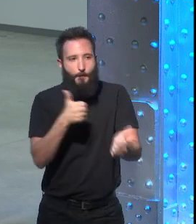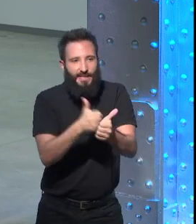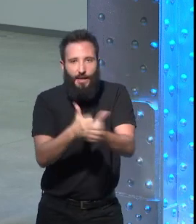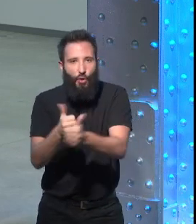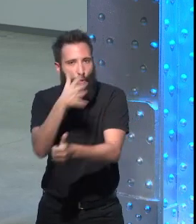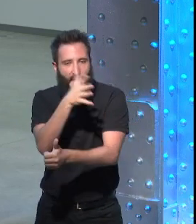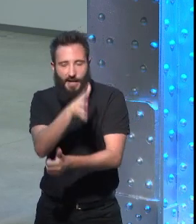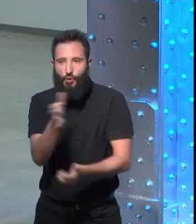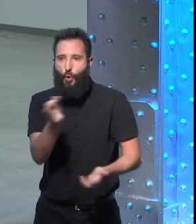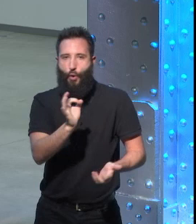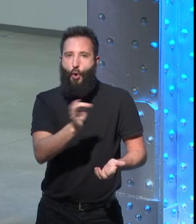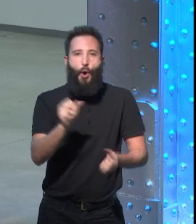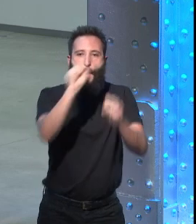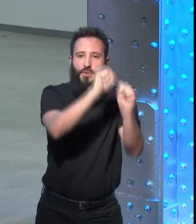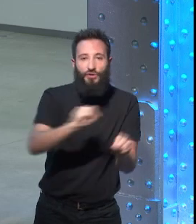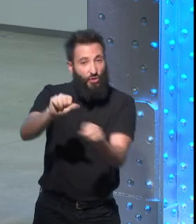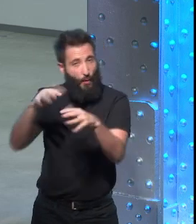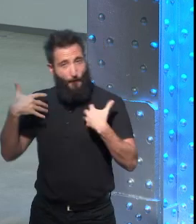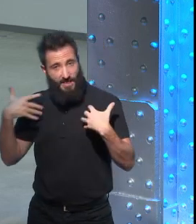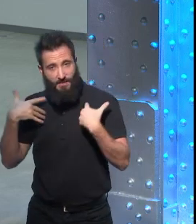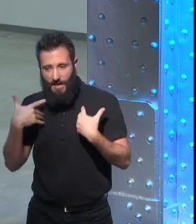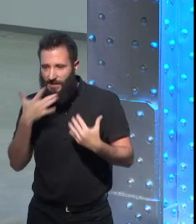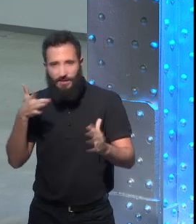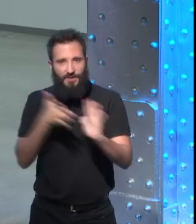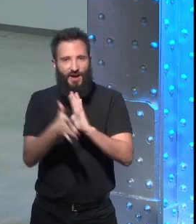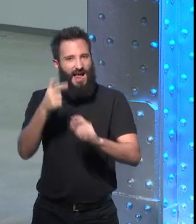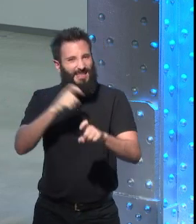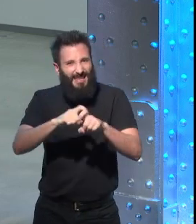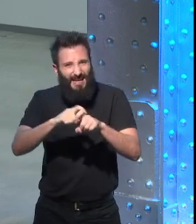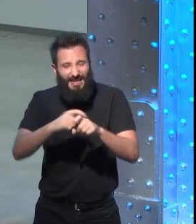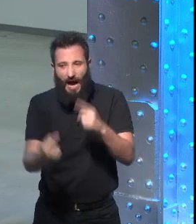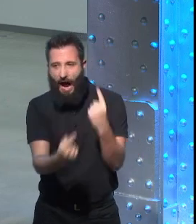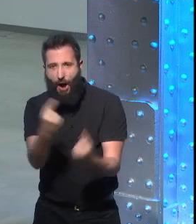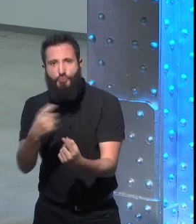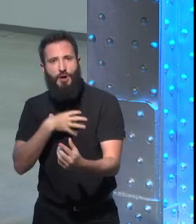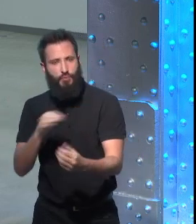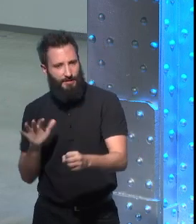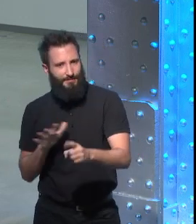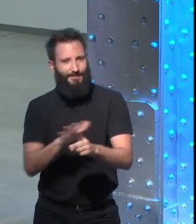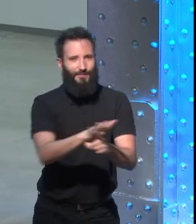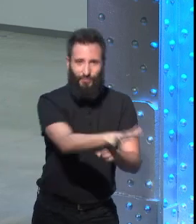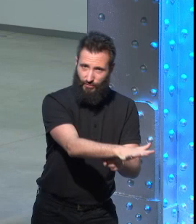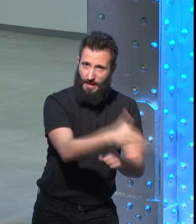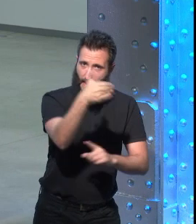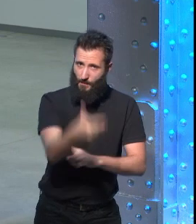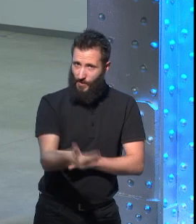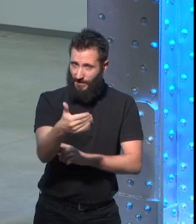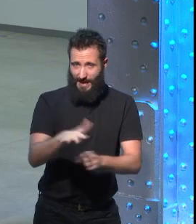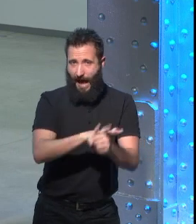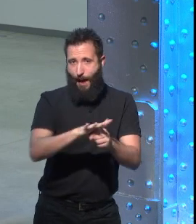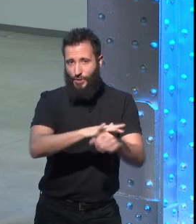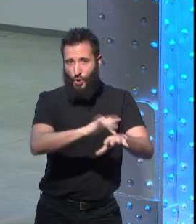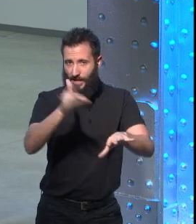persecución del delito y de protección de la víctima. Pues hay una serie de características que sí que influyen y que son muy determinantes en este ámbito,